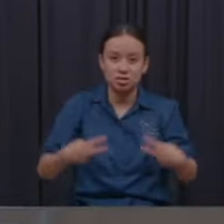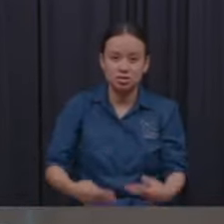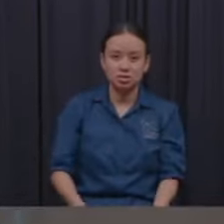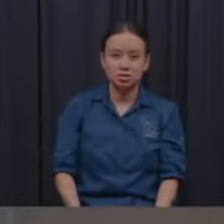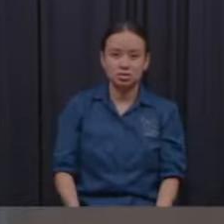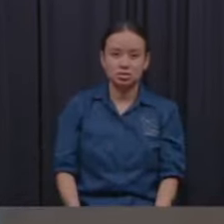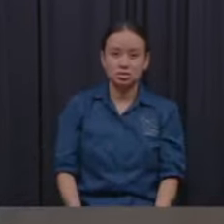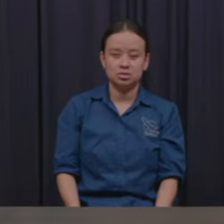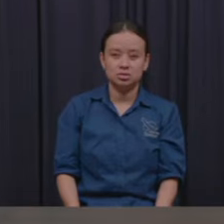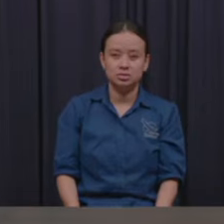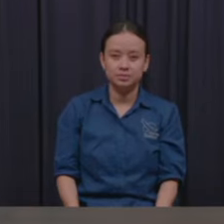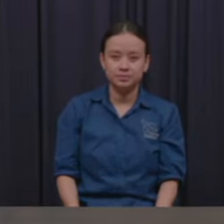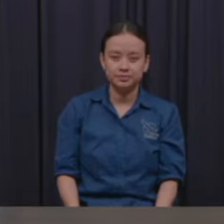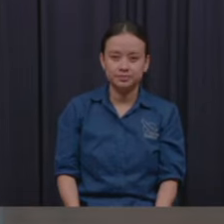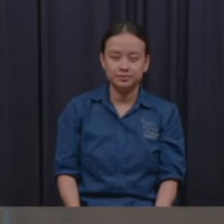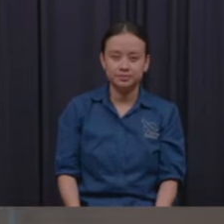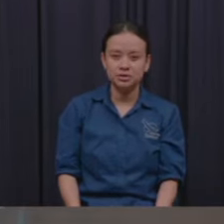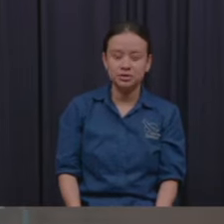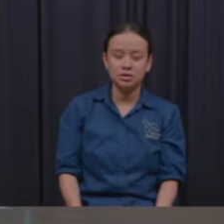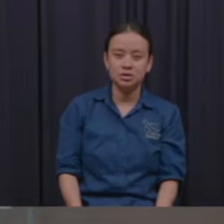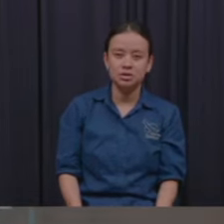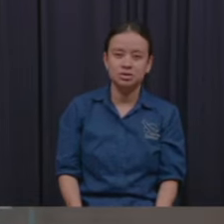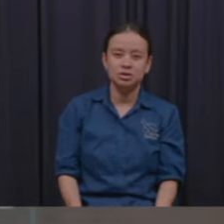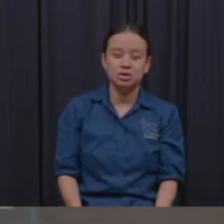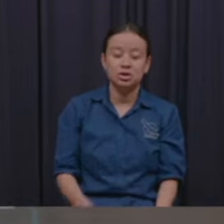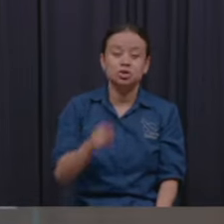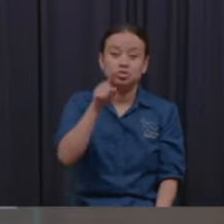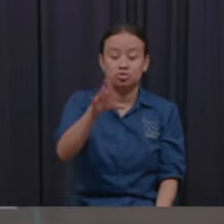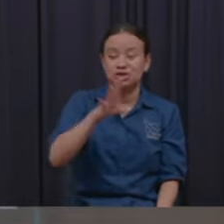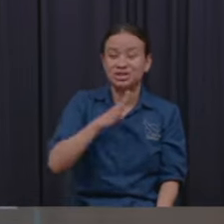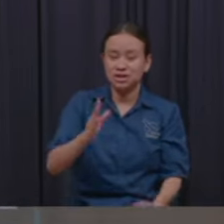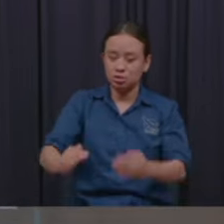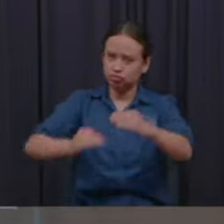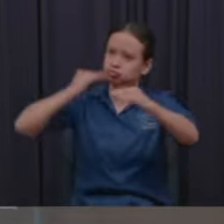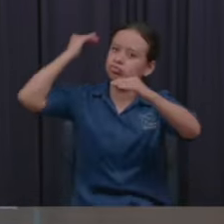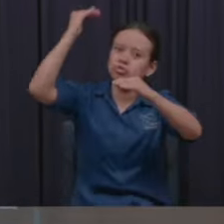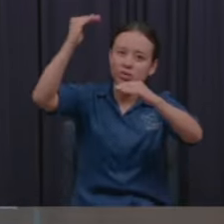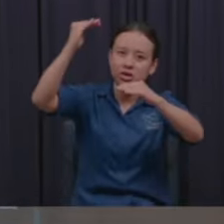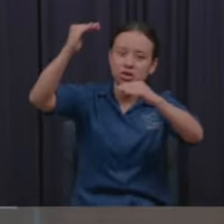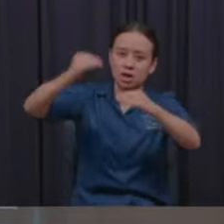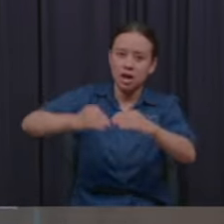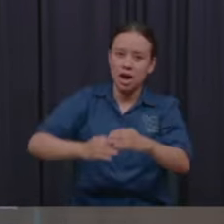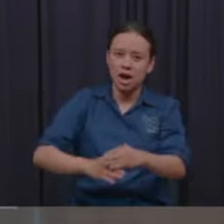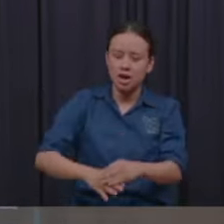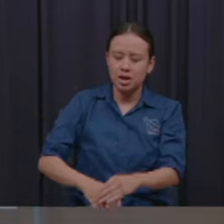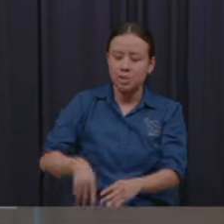No sea que perezcas. Ok. Hasta allí mi saludo.